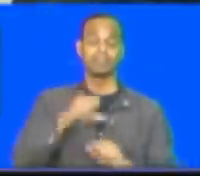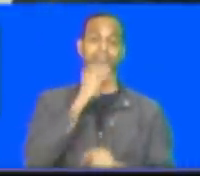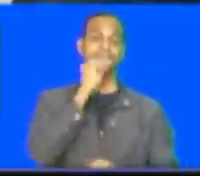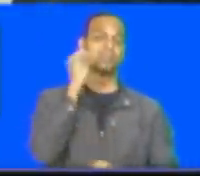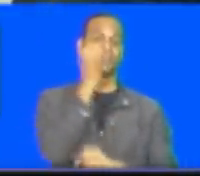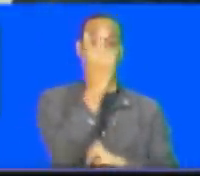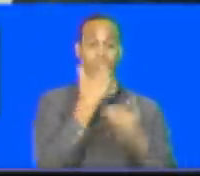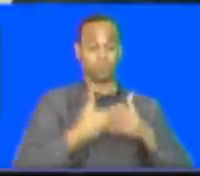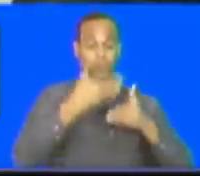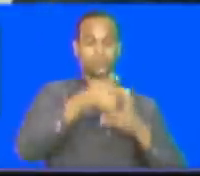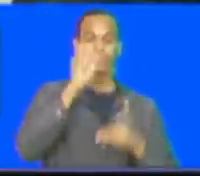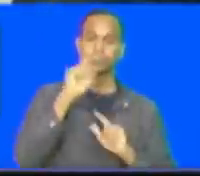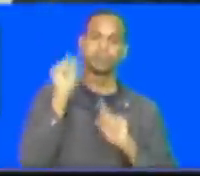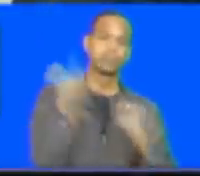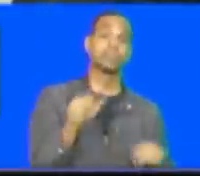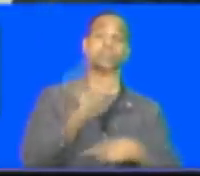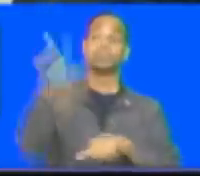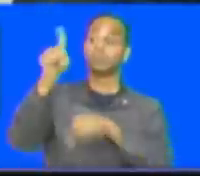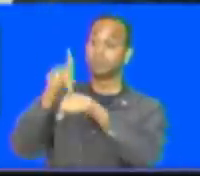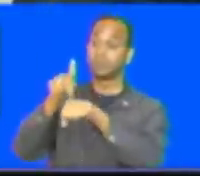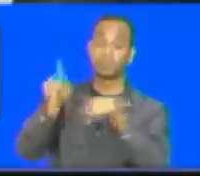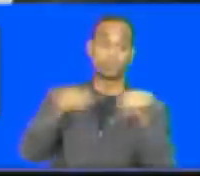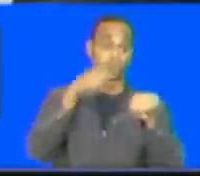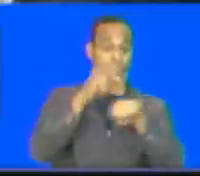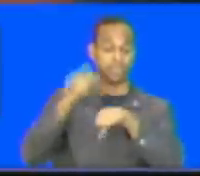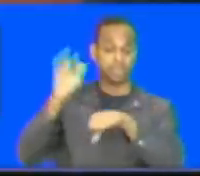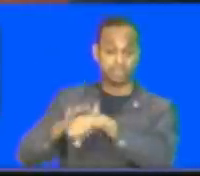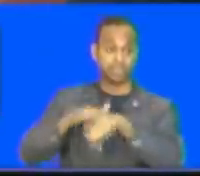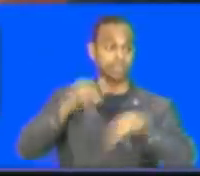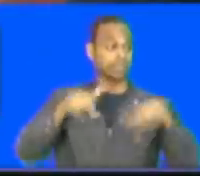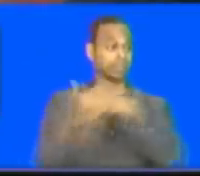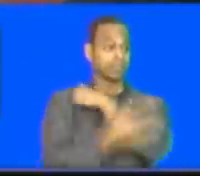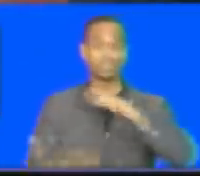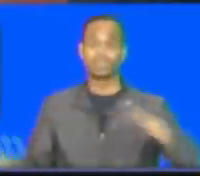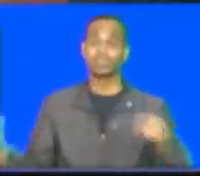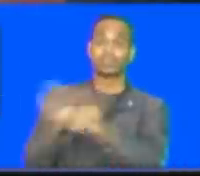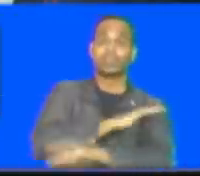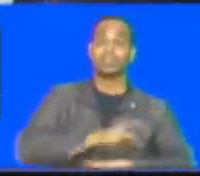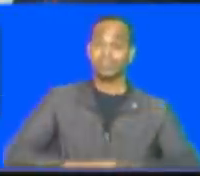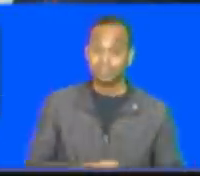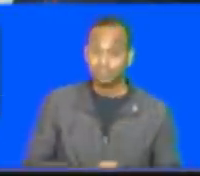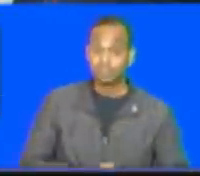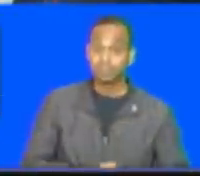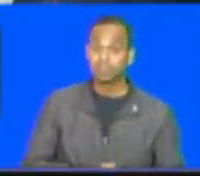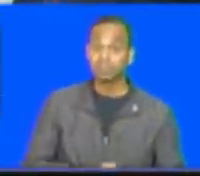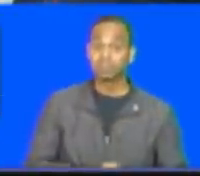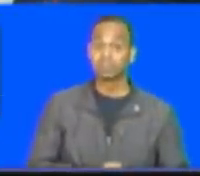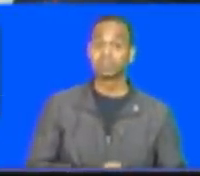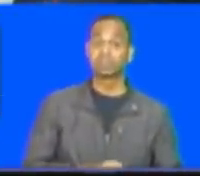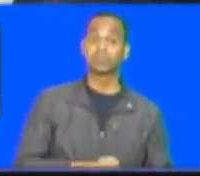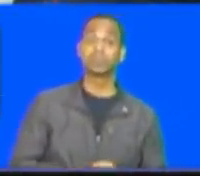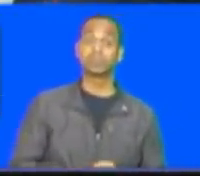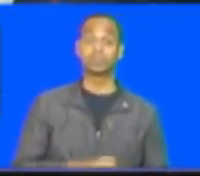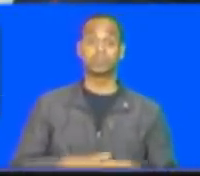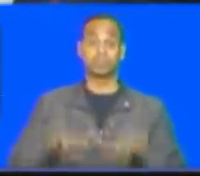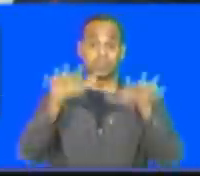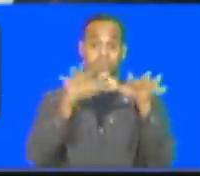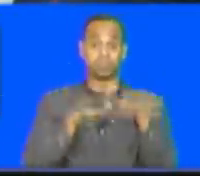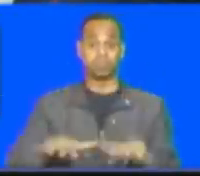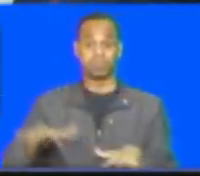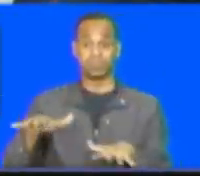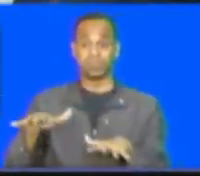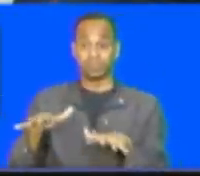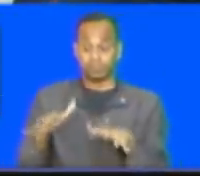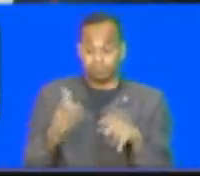después del mediodía. En las provincias que están bajo alerta. Y es el país completo. Tenemos el impacto de un evento